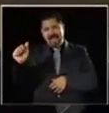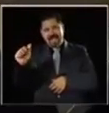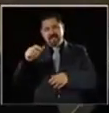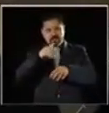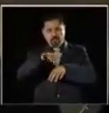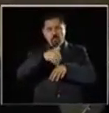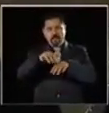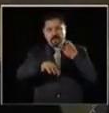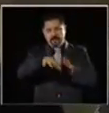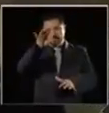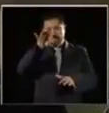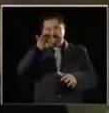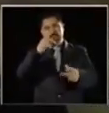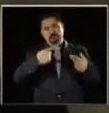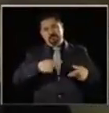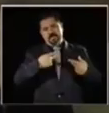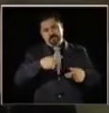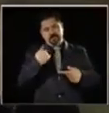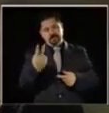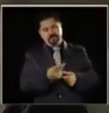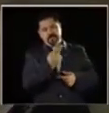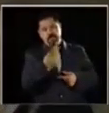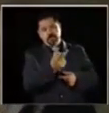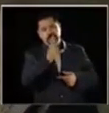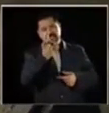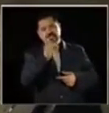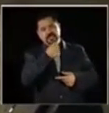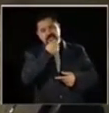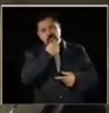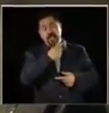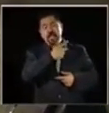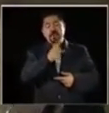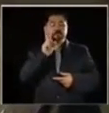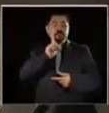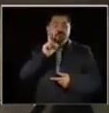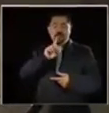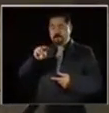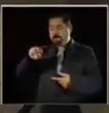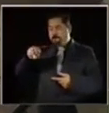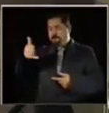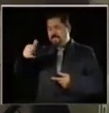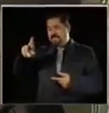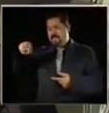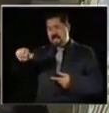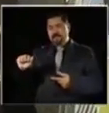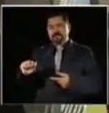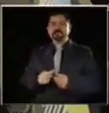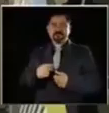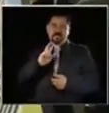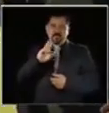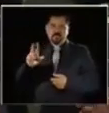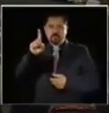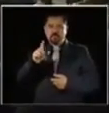hará una pregunta de 30 segundos pierna tendrá un minuto con 30 para responder número 5 número 5